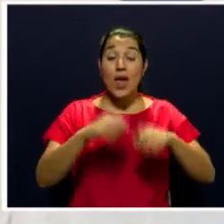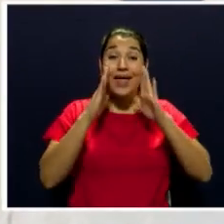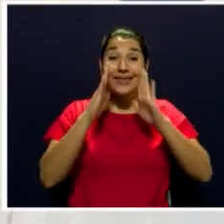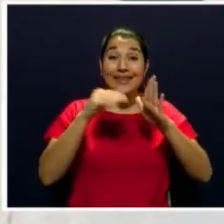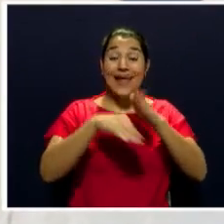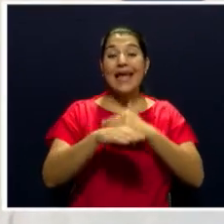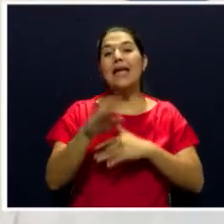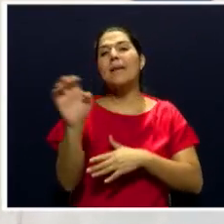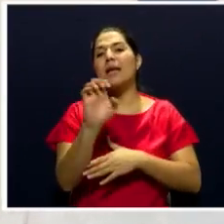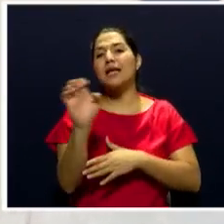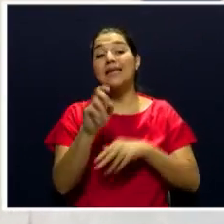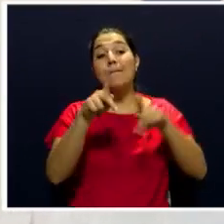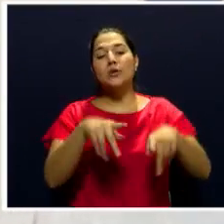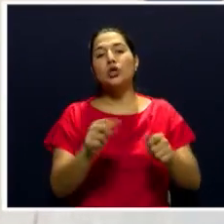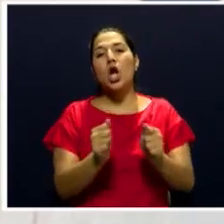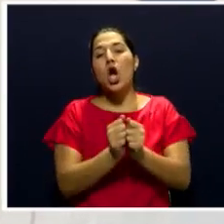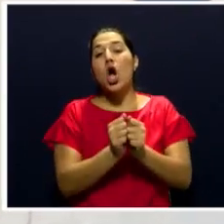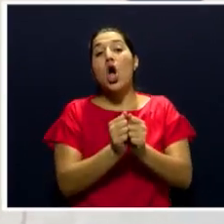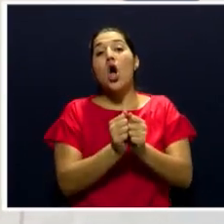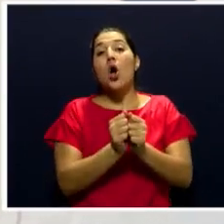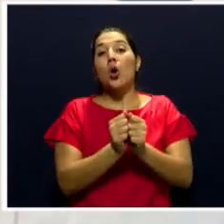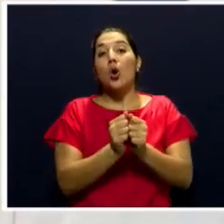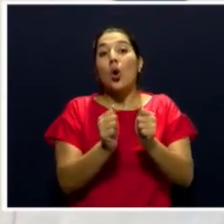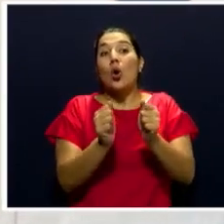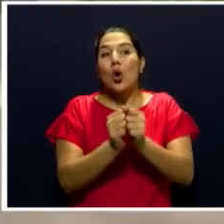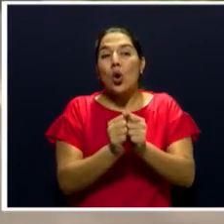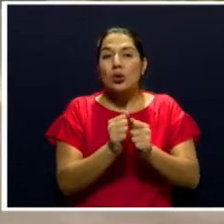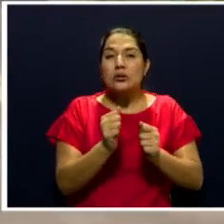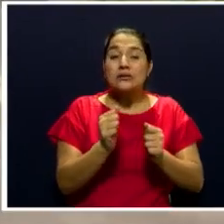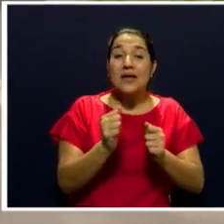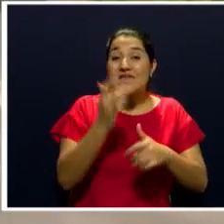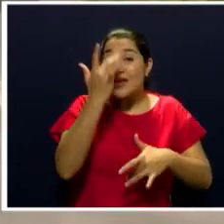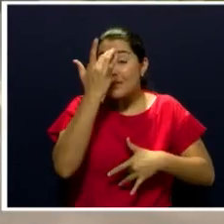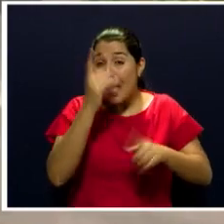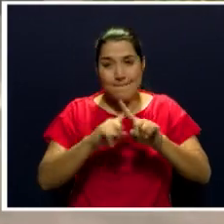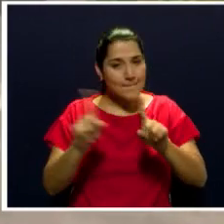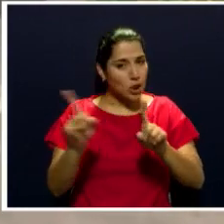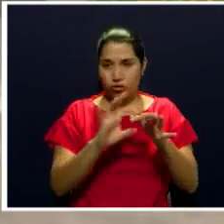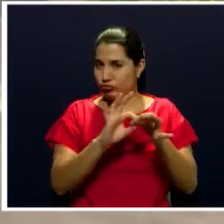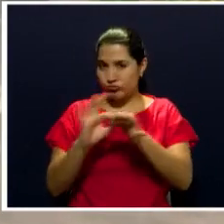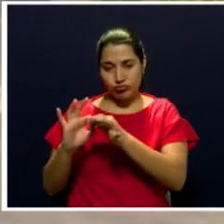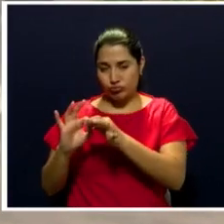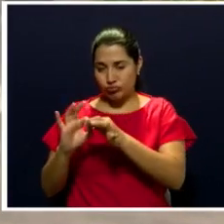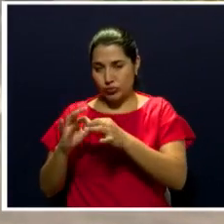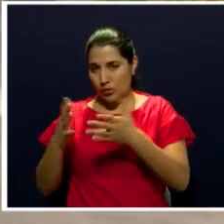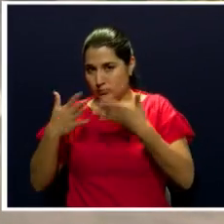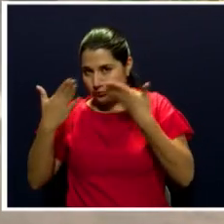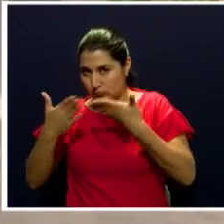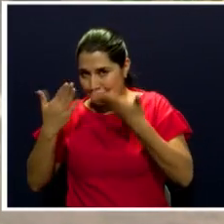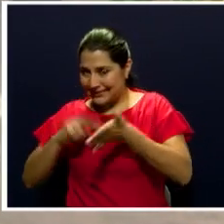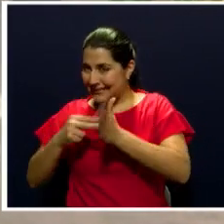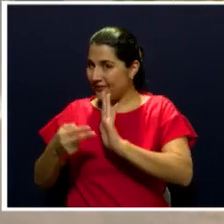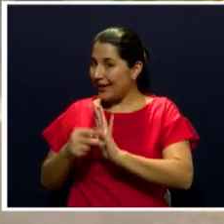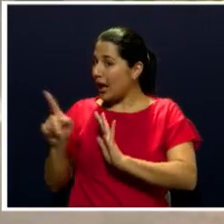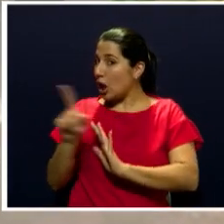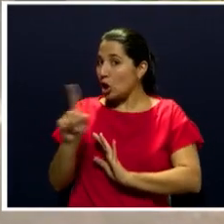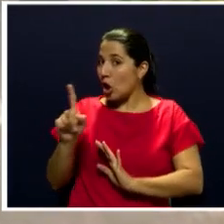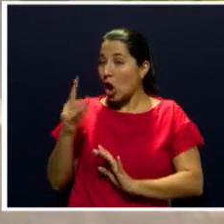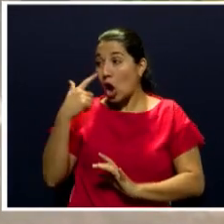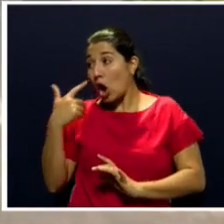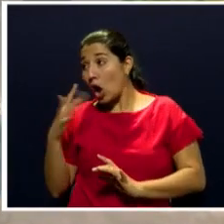los pacientes con patologías que no tengan relación con síntomas respiratorios, es decir, que no sean sospechosos de COVID-19.